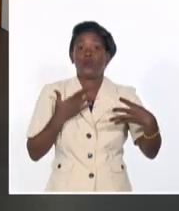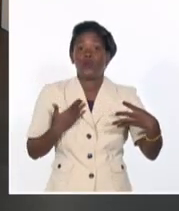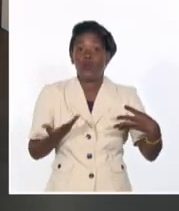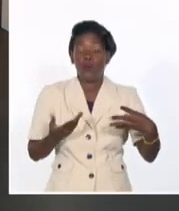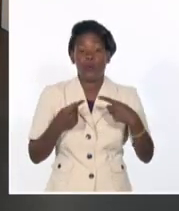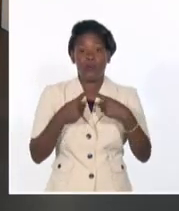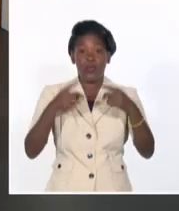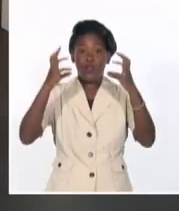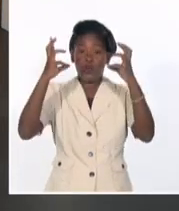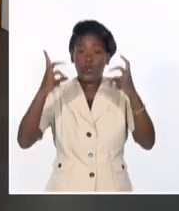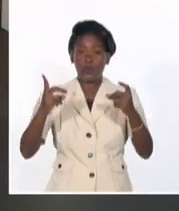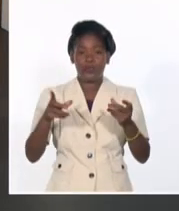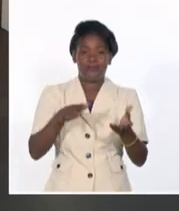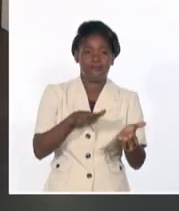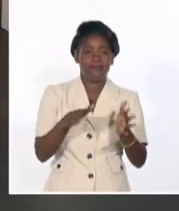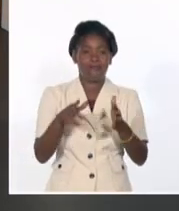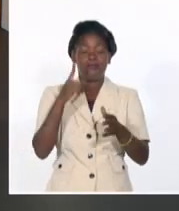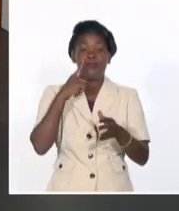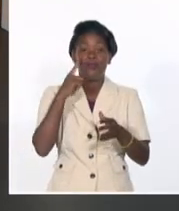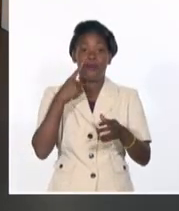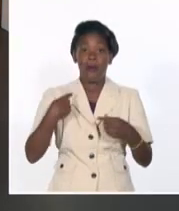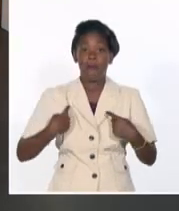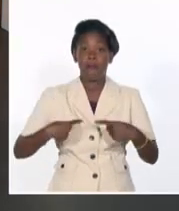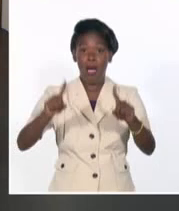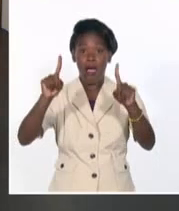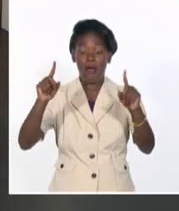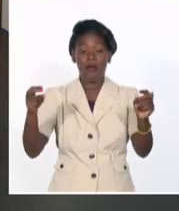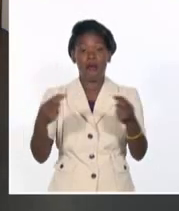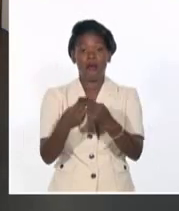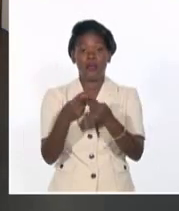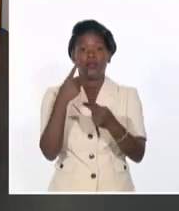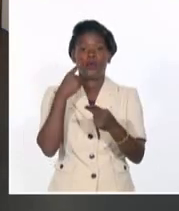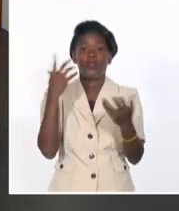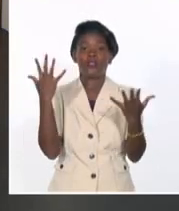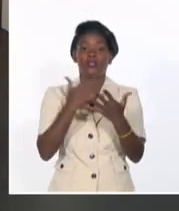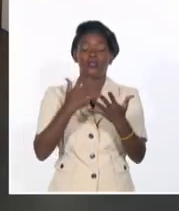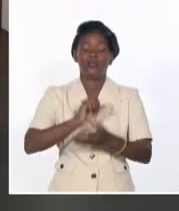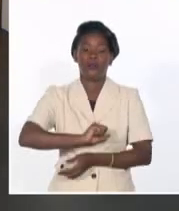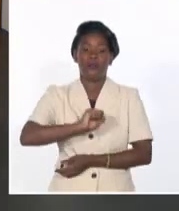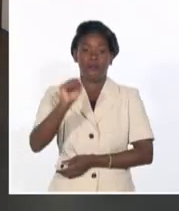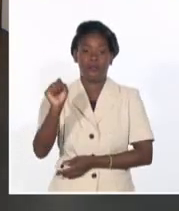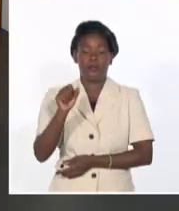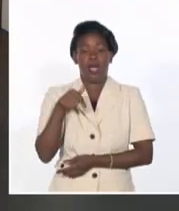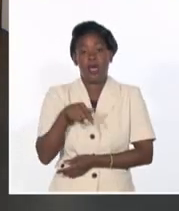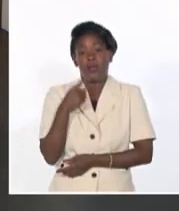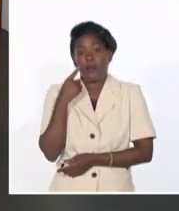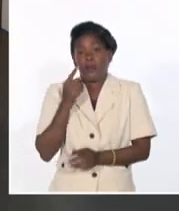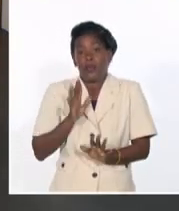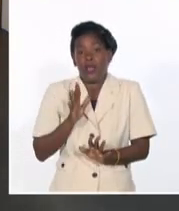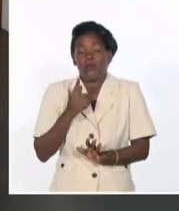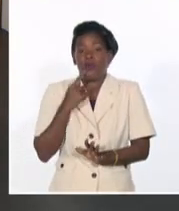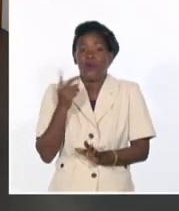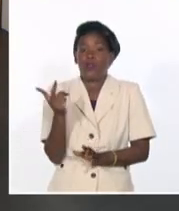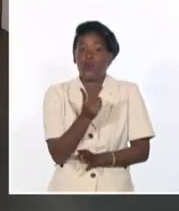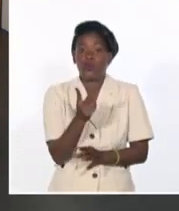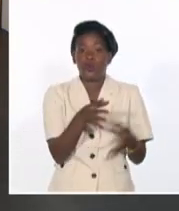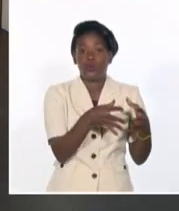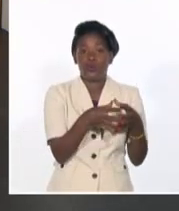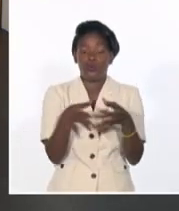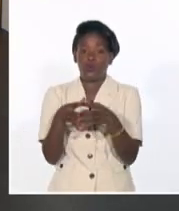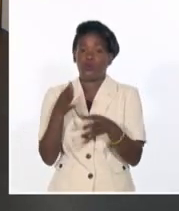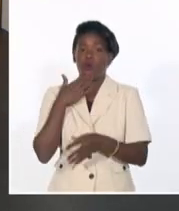pero el terreno es el que dice la última palabra. Solamente estamos acercándonos a las probabilidades de cada uno de los dos conjuntos en cuanto a los